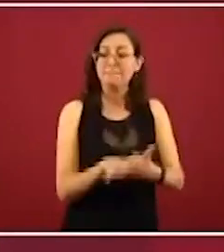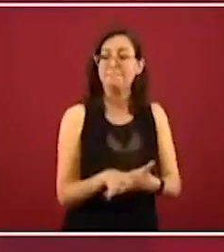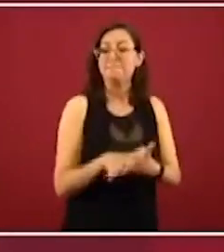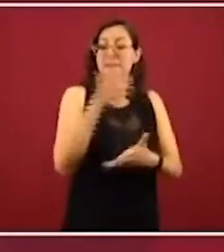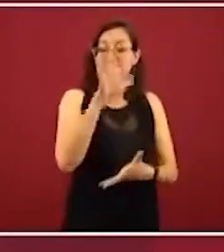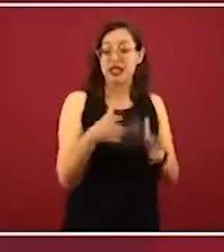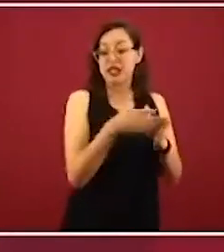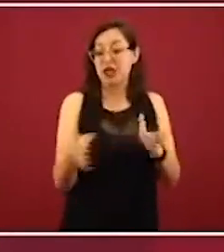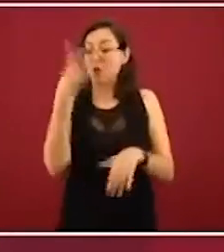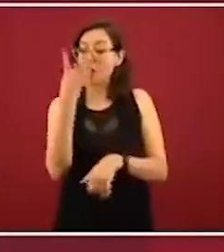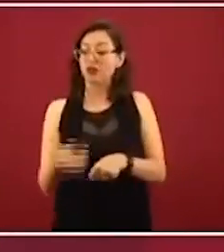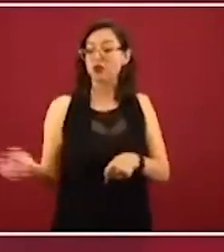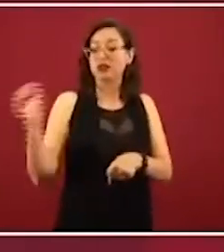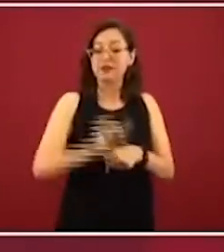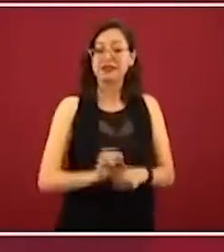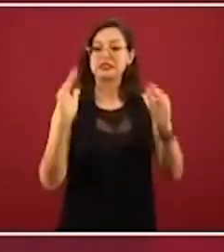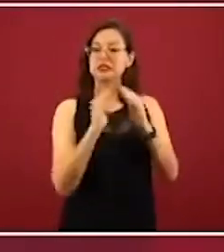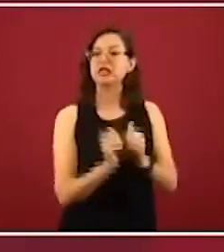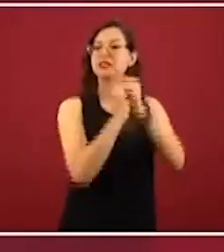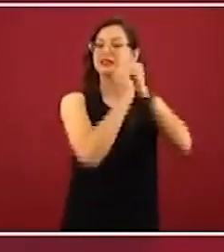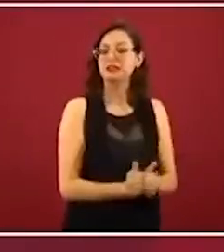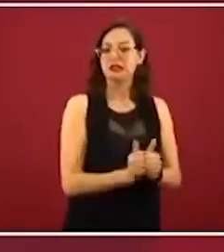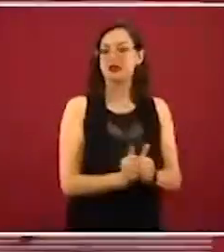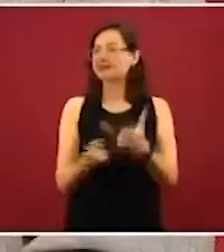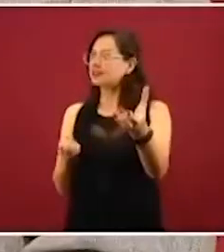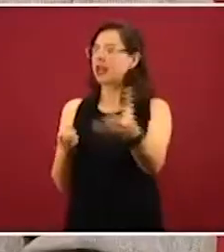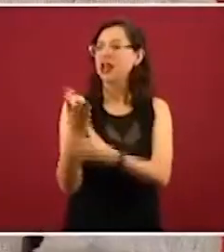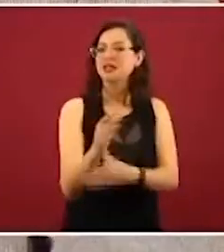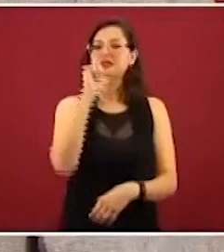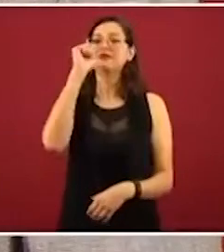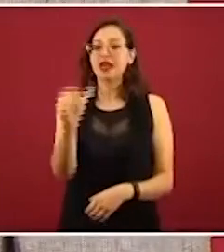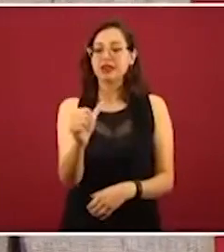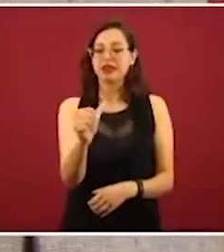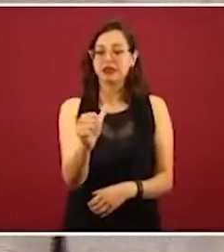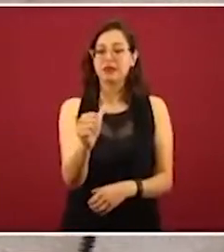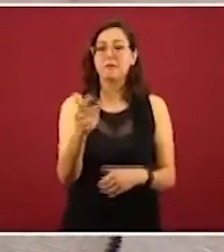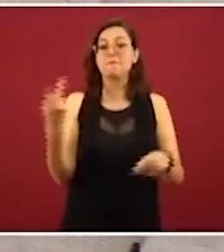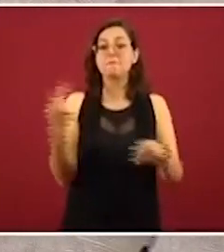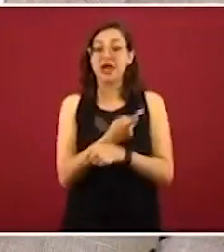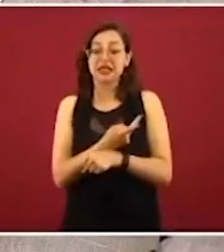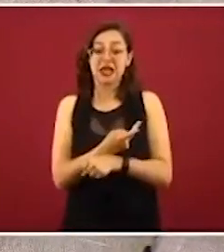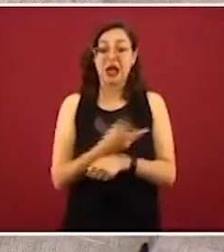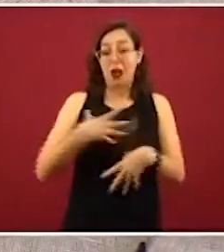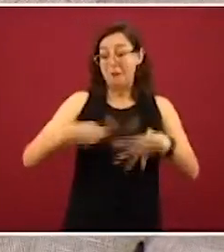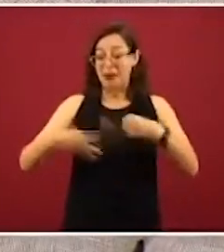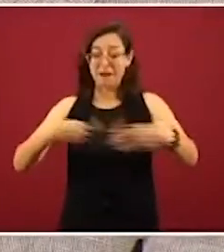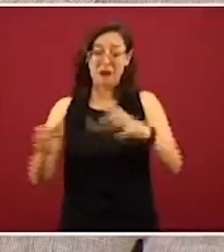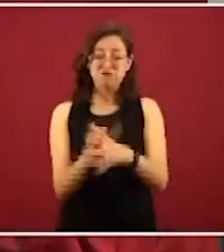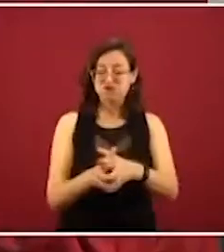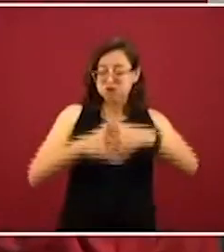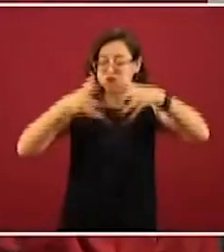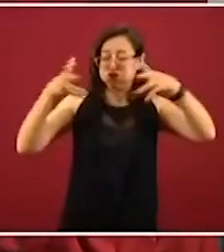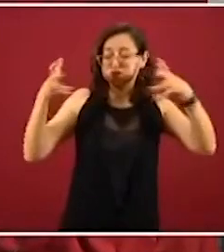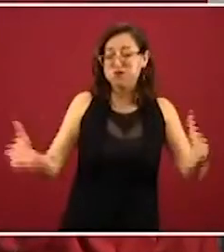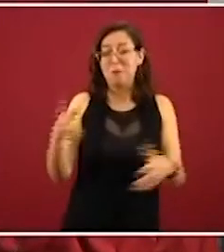estas 4 semanas no sale a la calle, se queda en casa, entonces en lugar de tener una curva epidémica inmensa